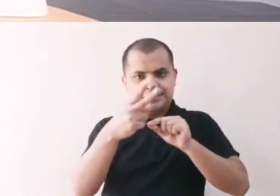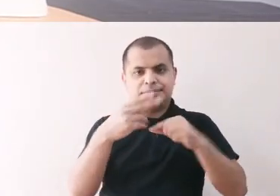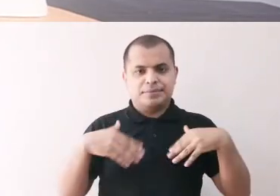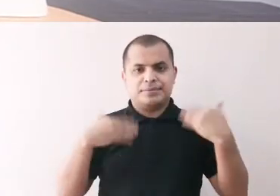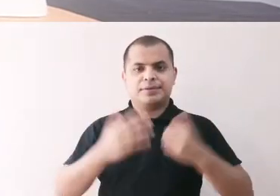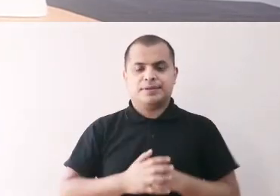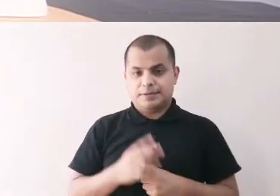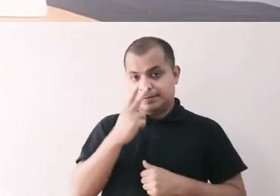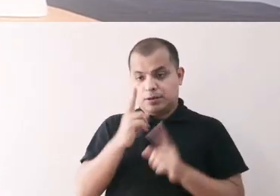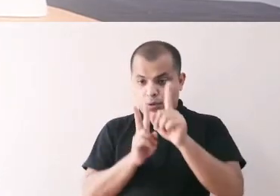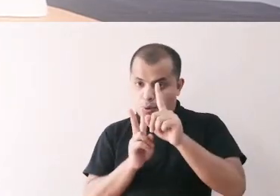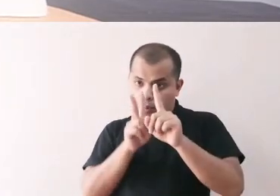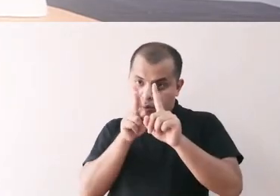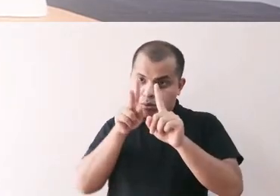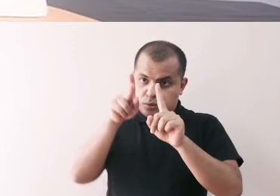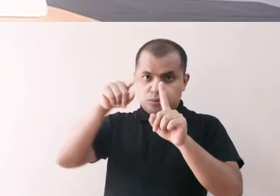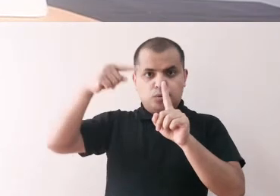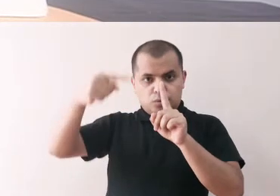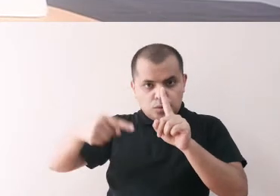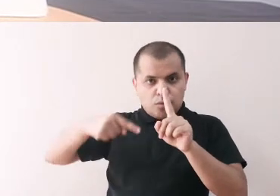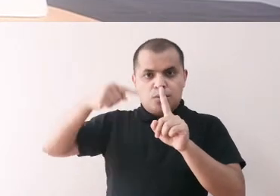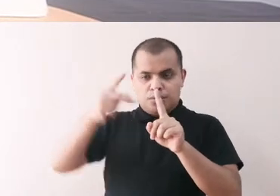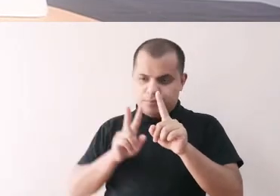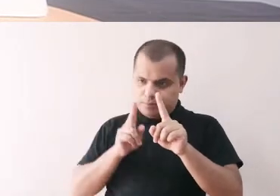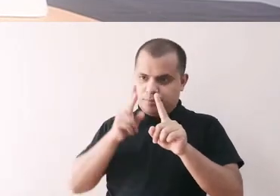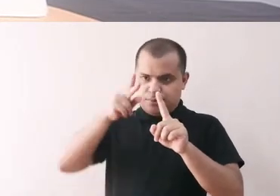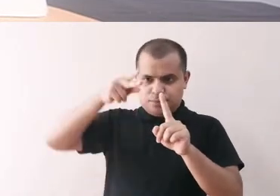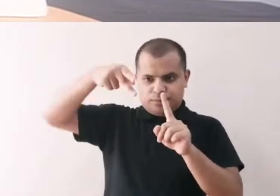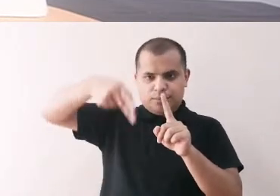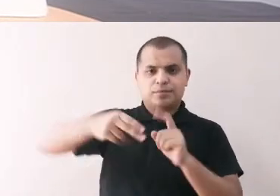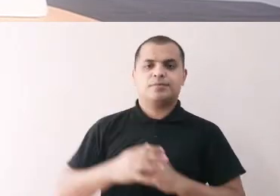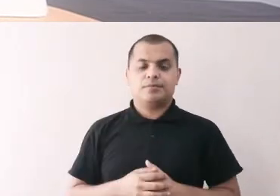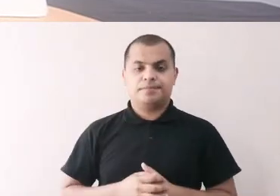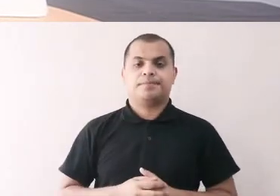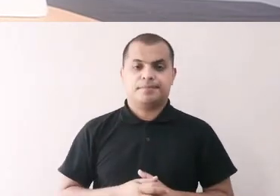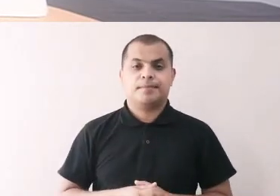darle forma a nuestro conito, ¿ok?